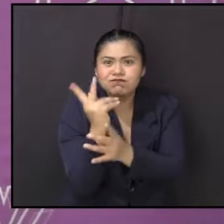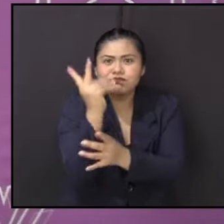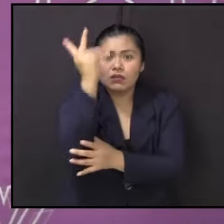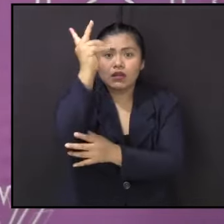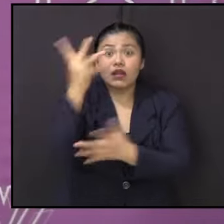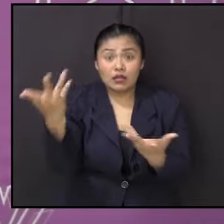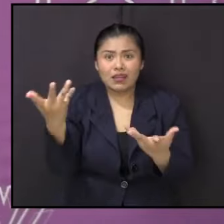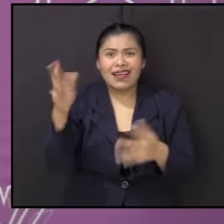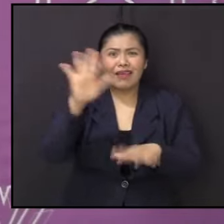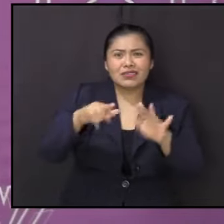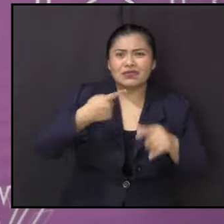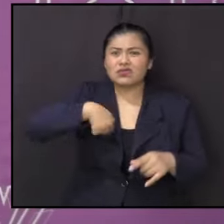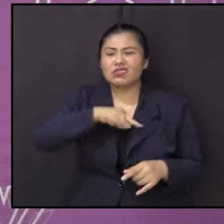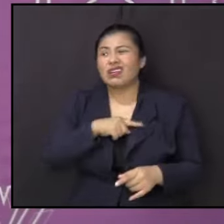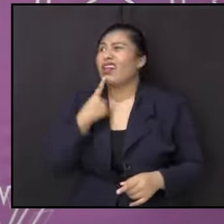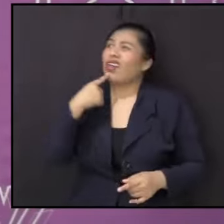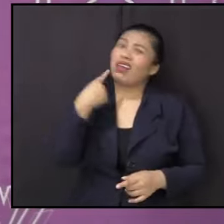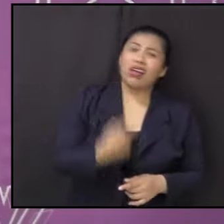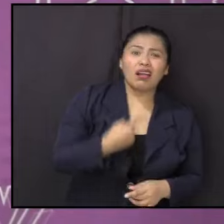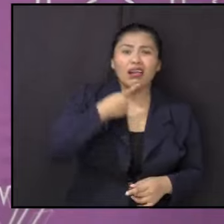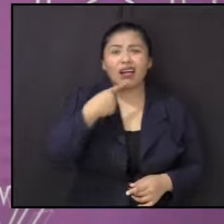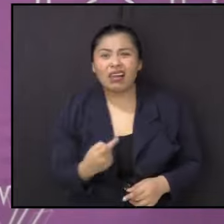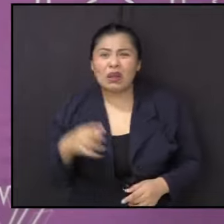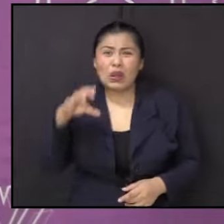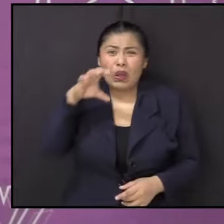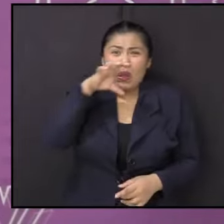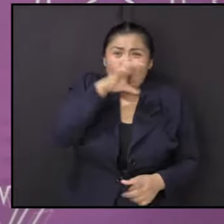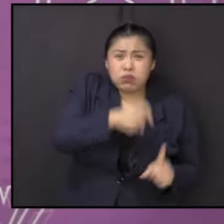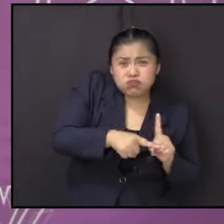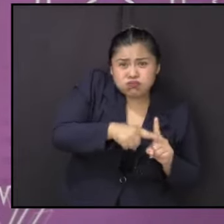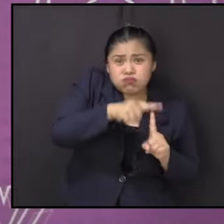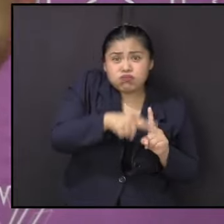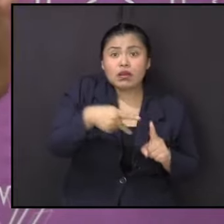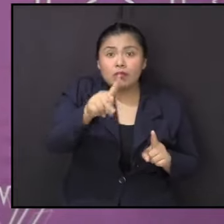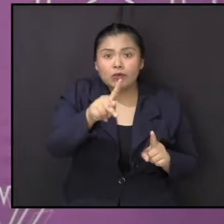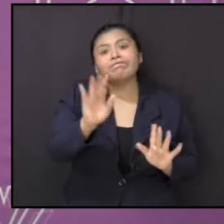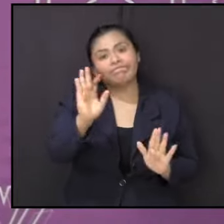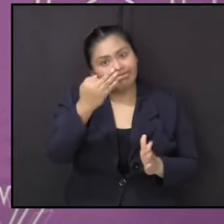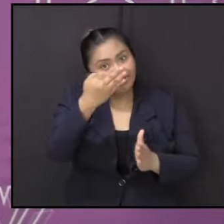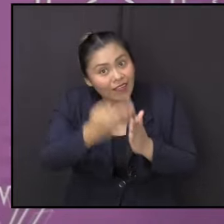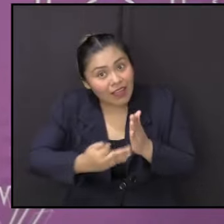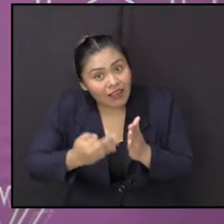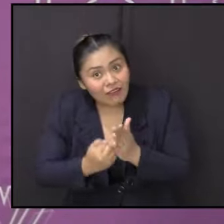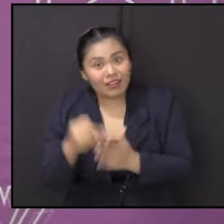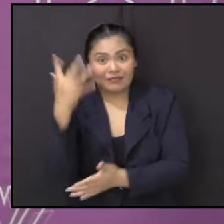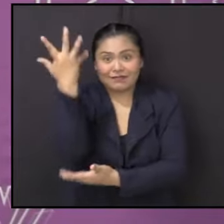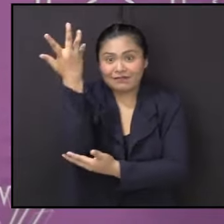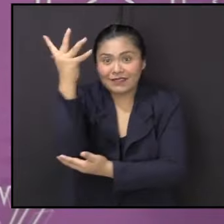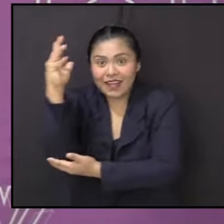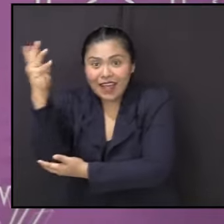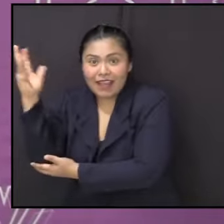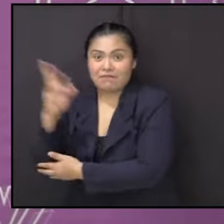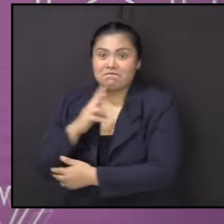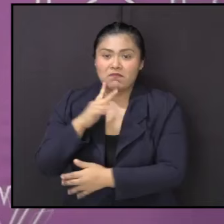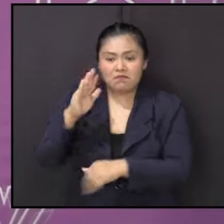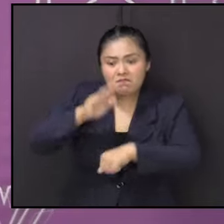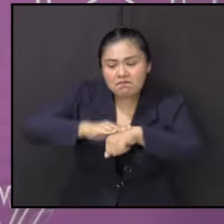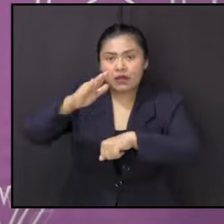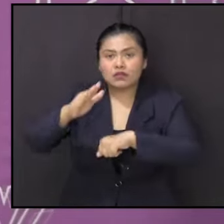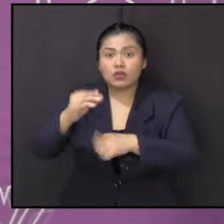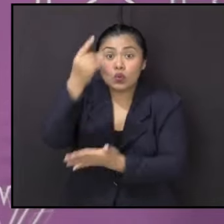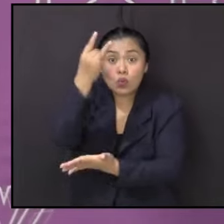restablecer estos árboles que tanta falta nos hacen, y no nada más en zonas rurales, sino específicamente en zonas